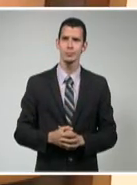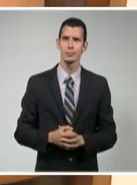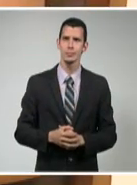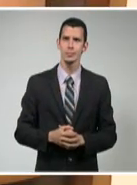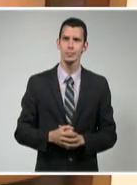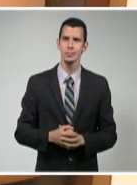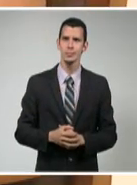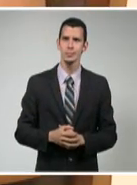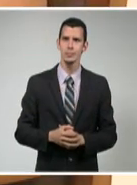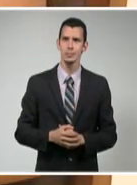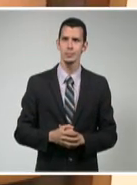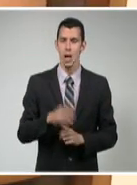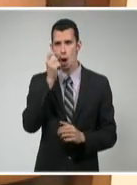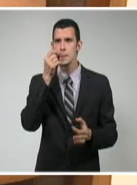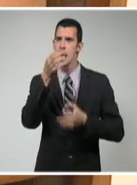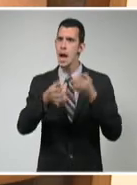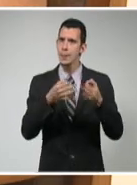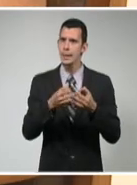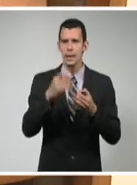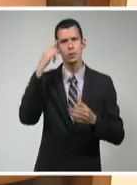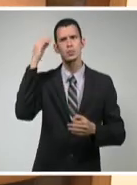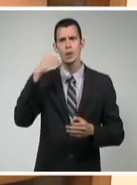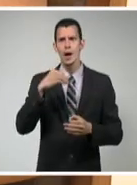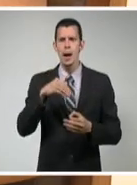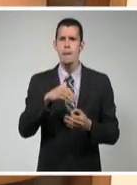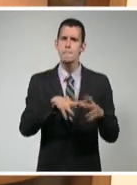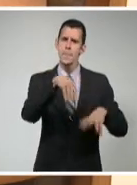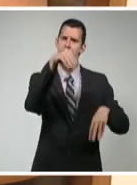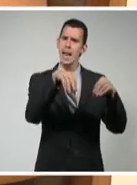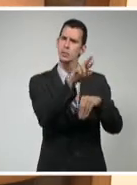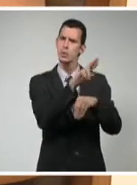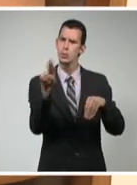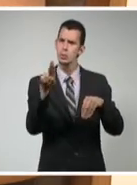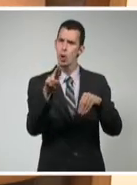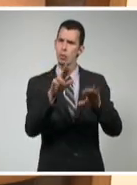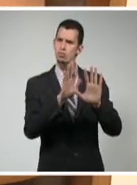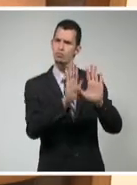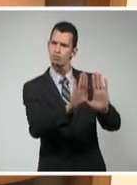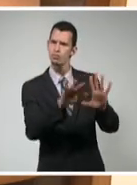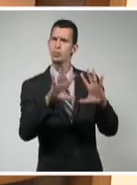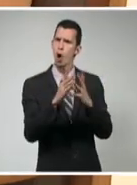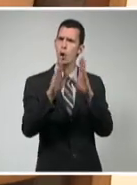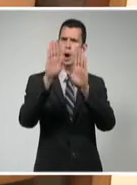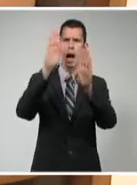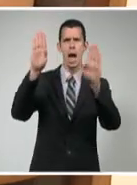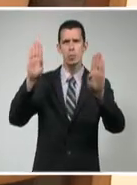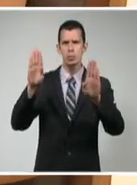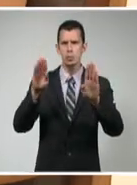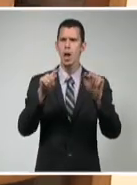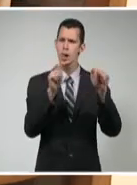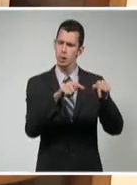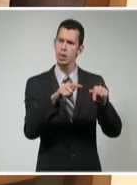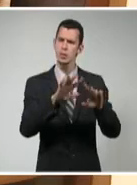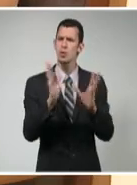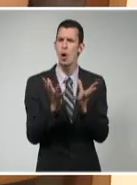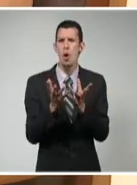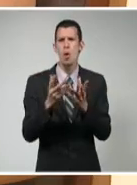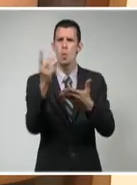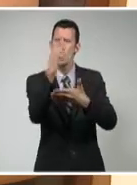atesorado en el Palacio de la Revolución, en la colección del Palacio de la Revolución, en un futuro cercano, o sea, cuando se creen las condiciones, la idea